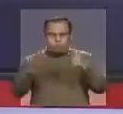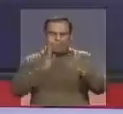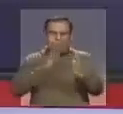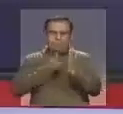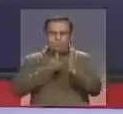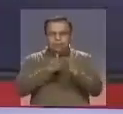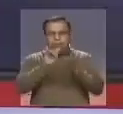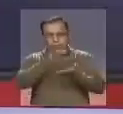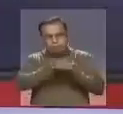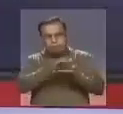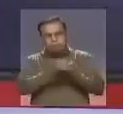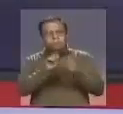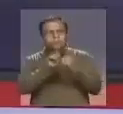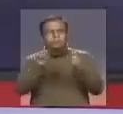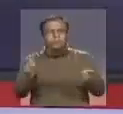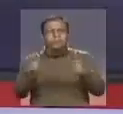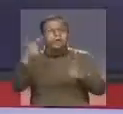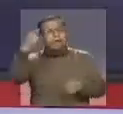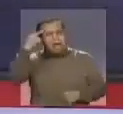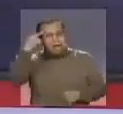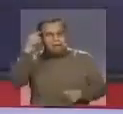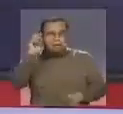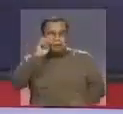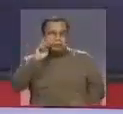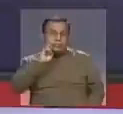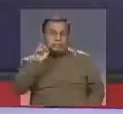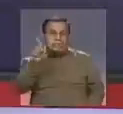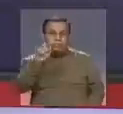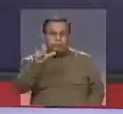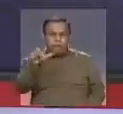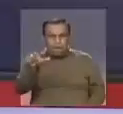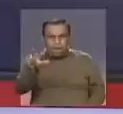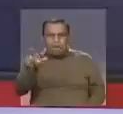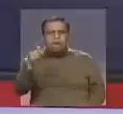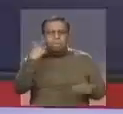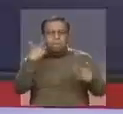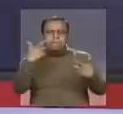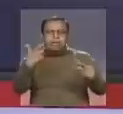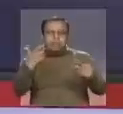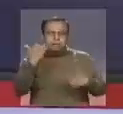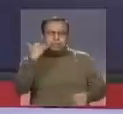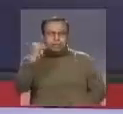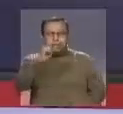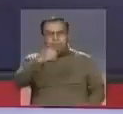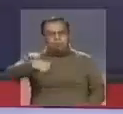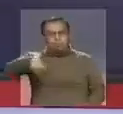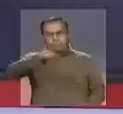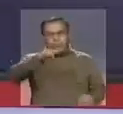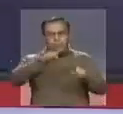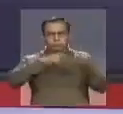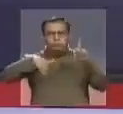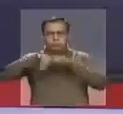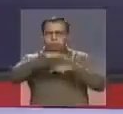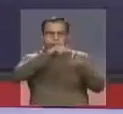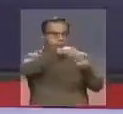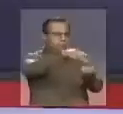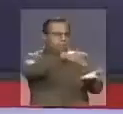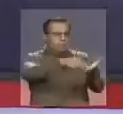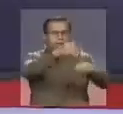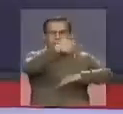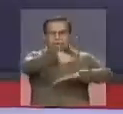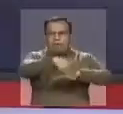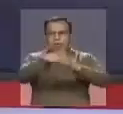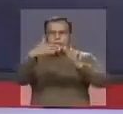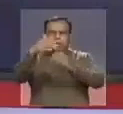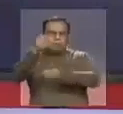demandas. Específicamente la hipersexualización es una de las problemáticas que más vivimos las mujeres negras en todos los escenarios, en las calles,